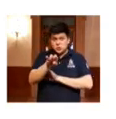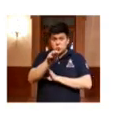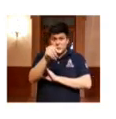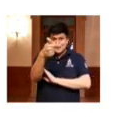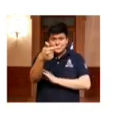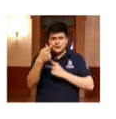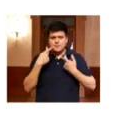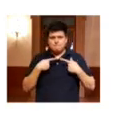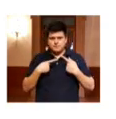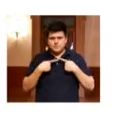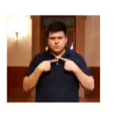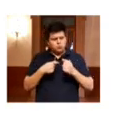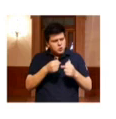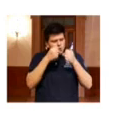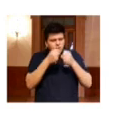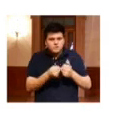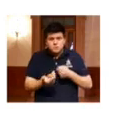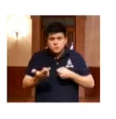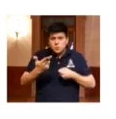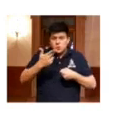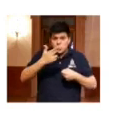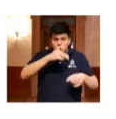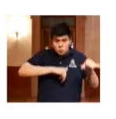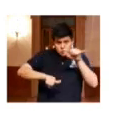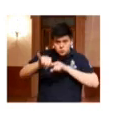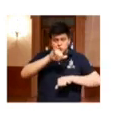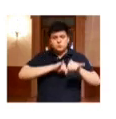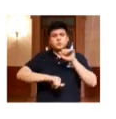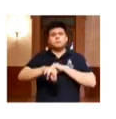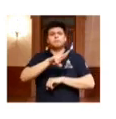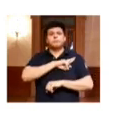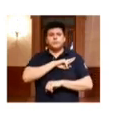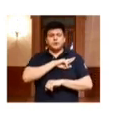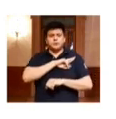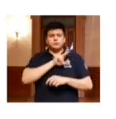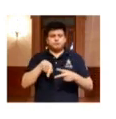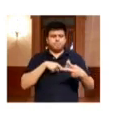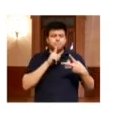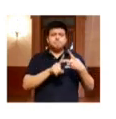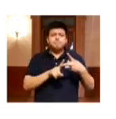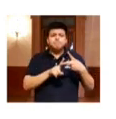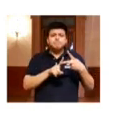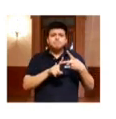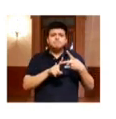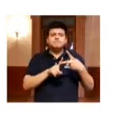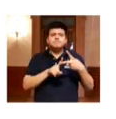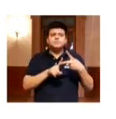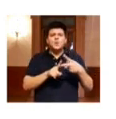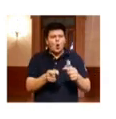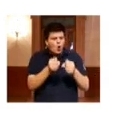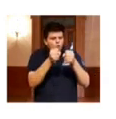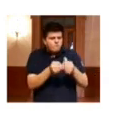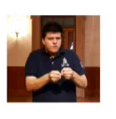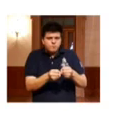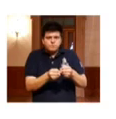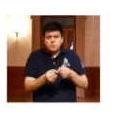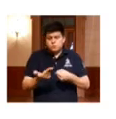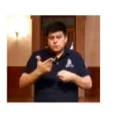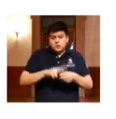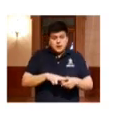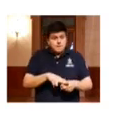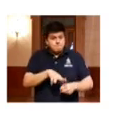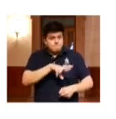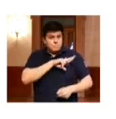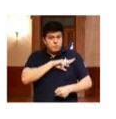1,297 casos confirmados por laboratorios privados. Los confirmados en hospitales